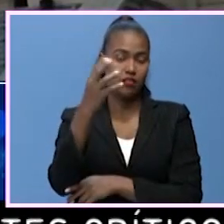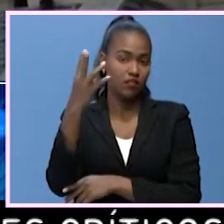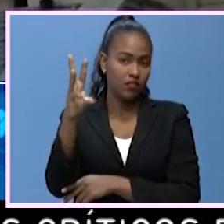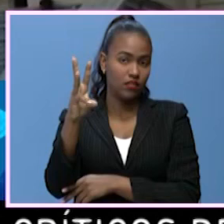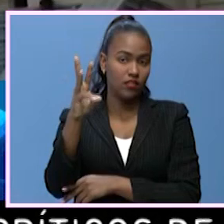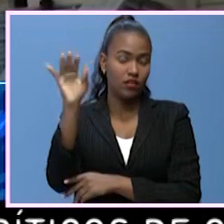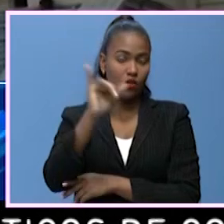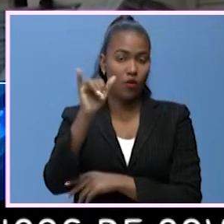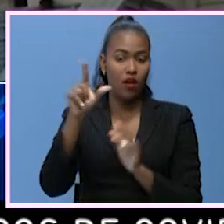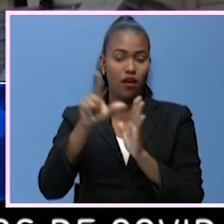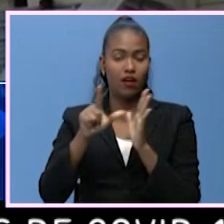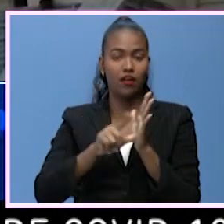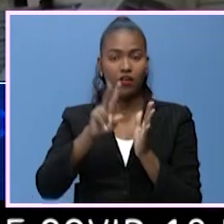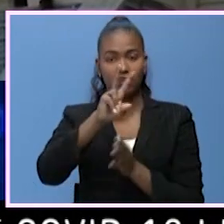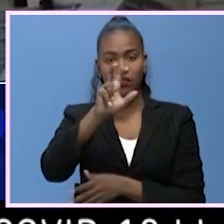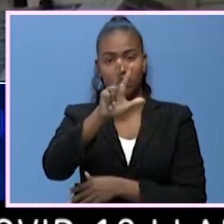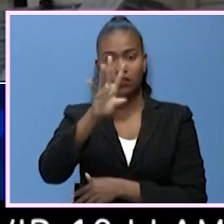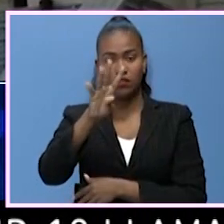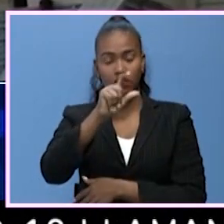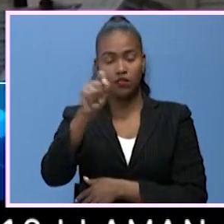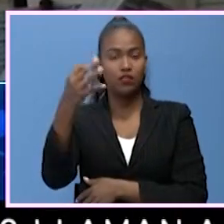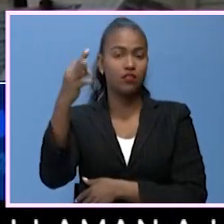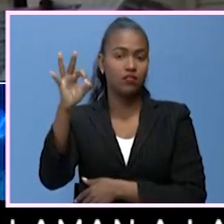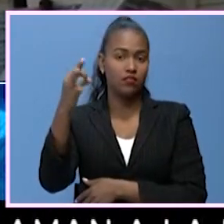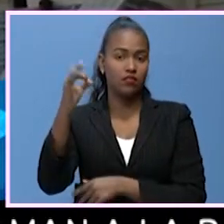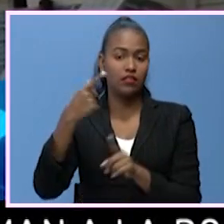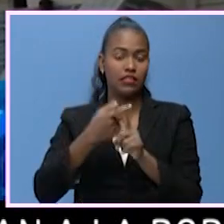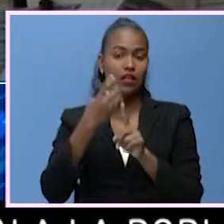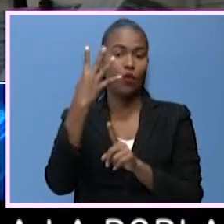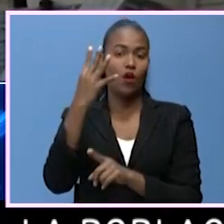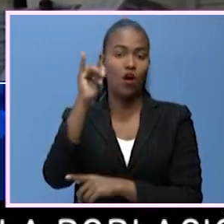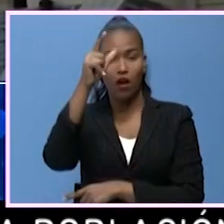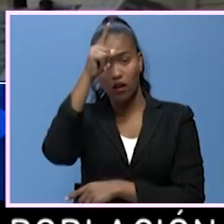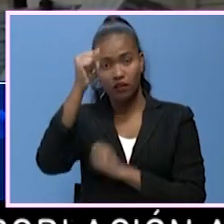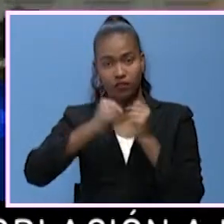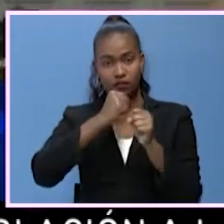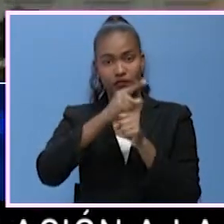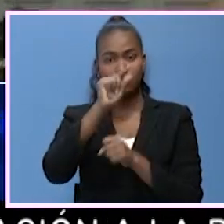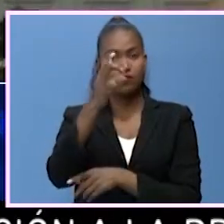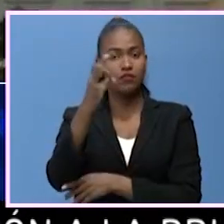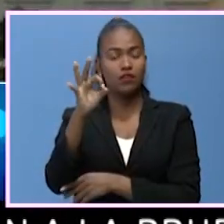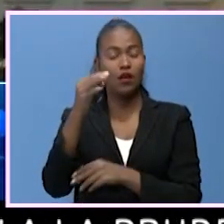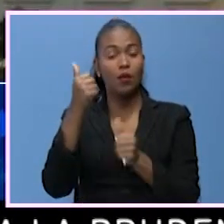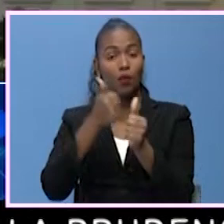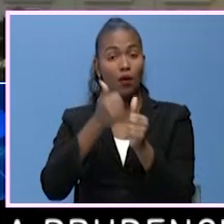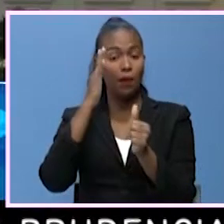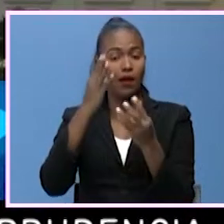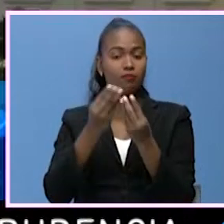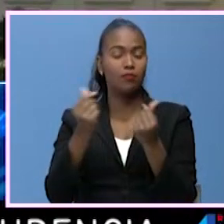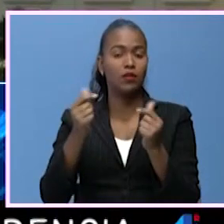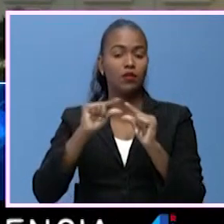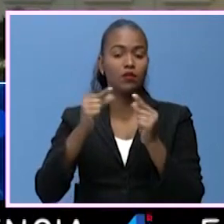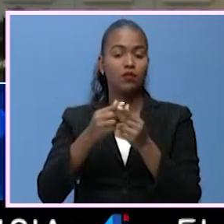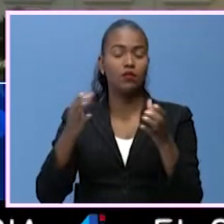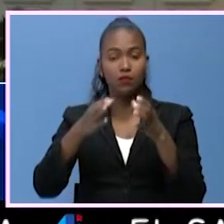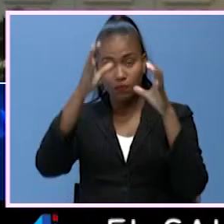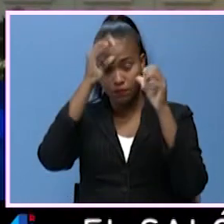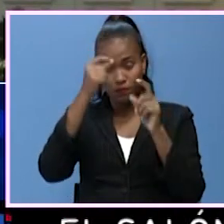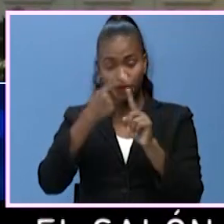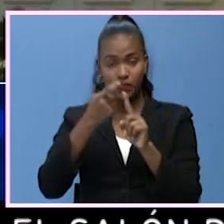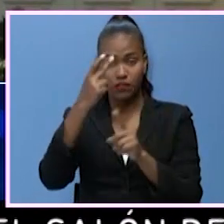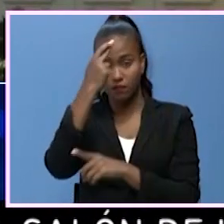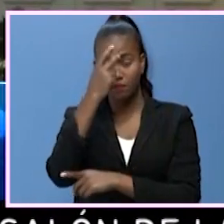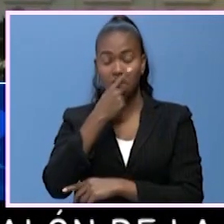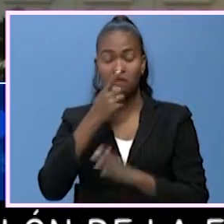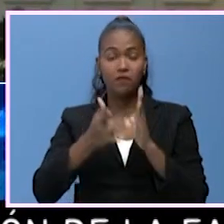2016 y el decreto 234-19 del 4 de julio del 2019, por lo que se elimina la Comisión Presidencial de la